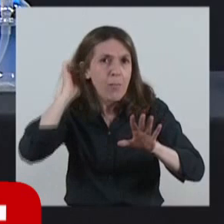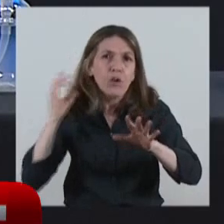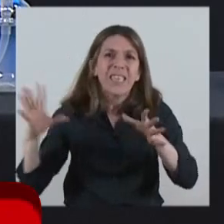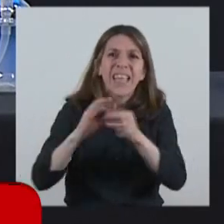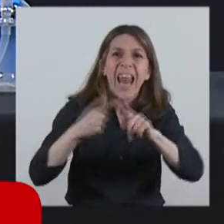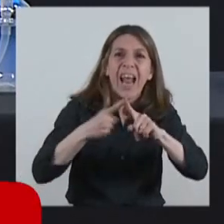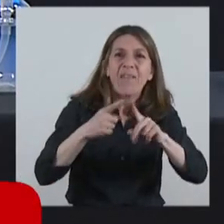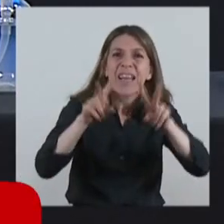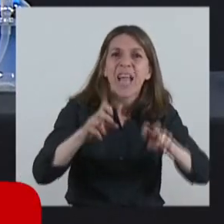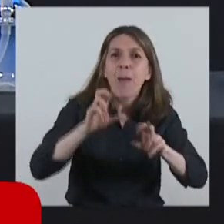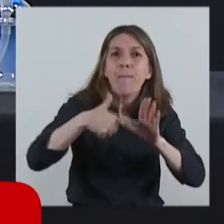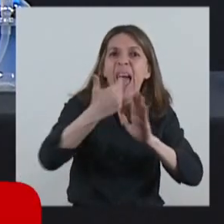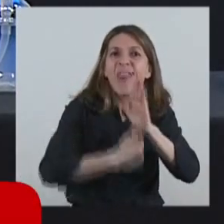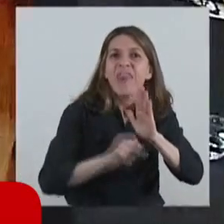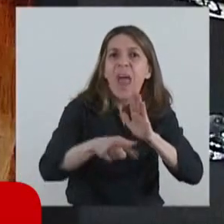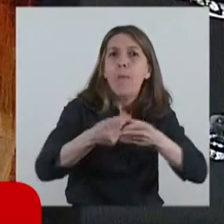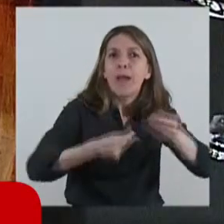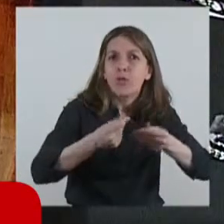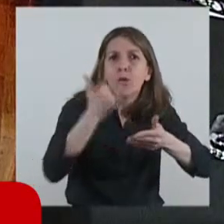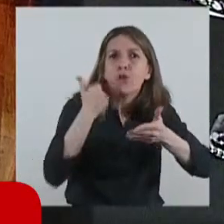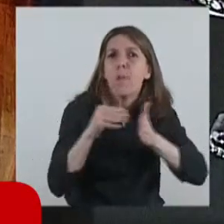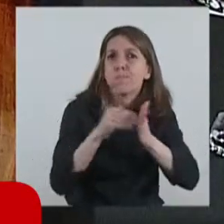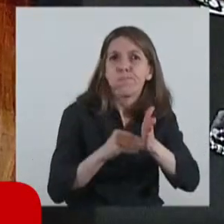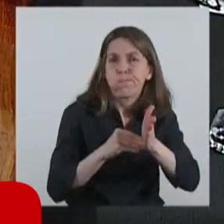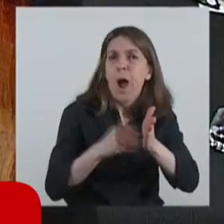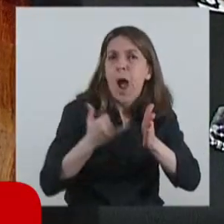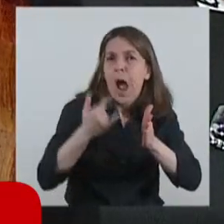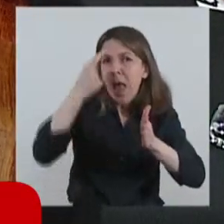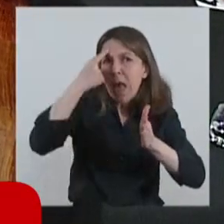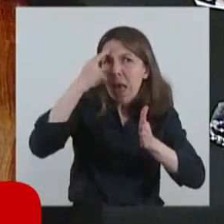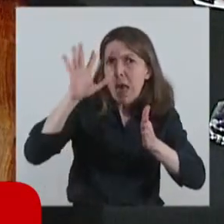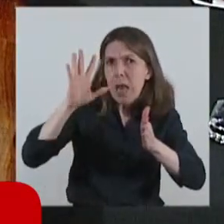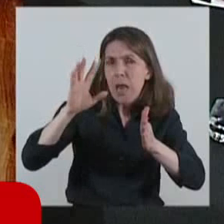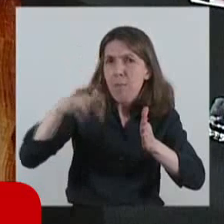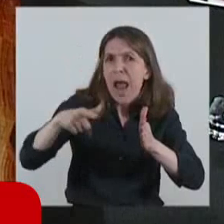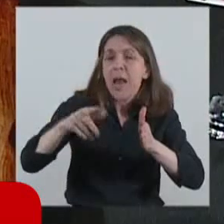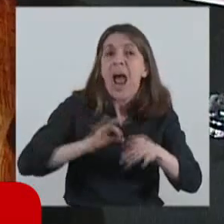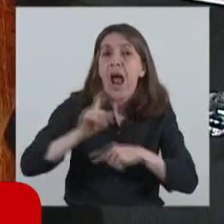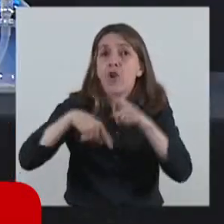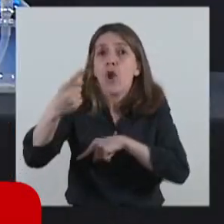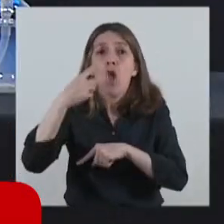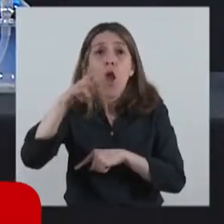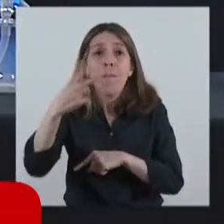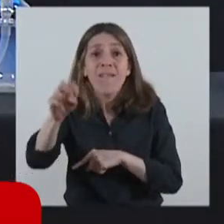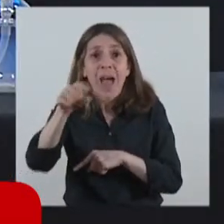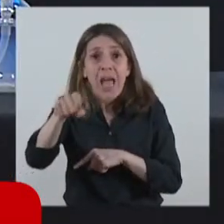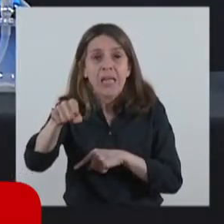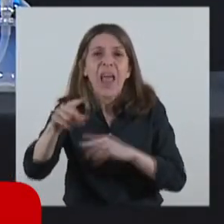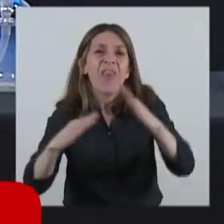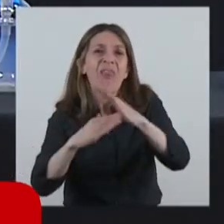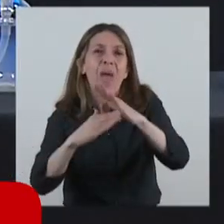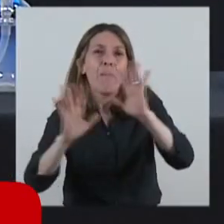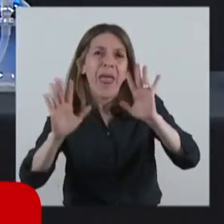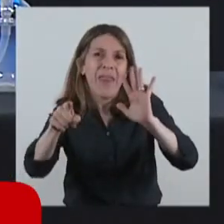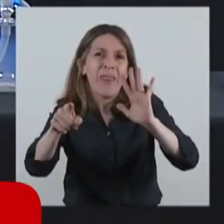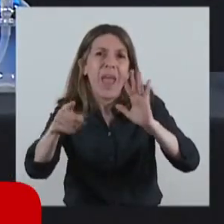planes presupuestarios ya formulados. Con respecto al año 2020, siempre todo depende con respecto